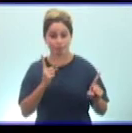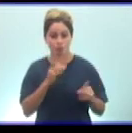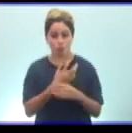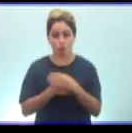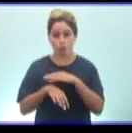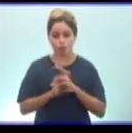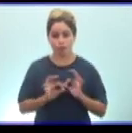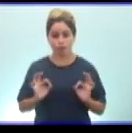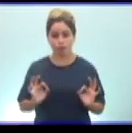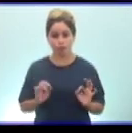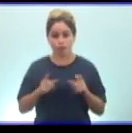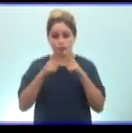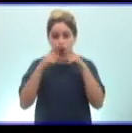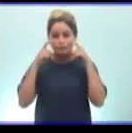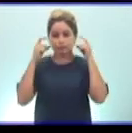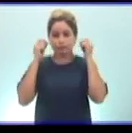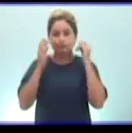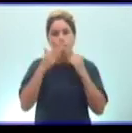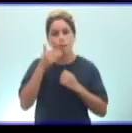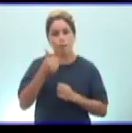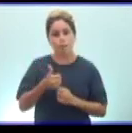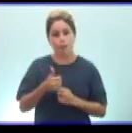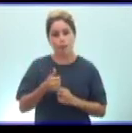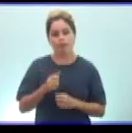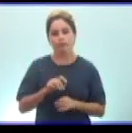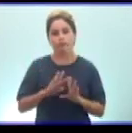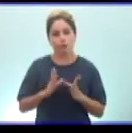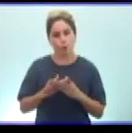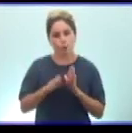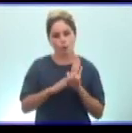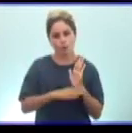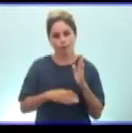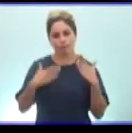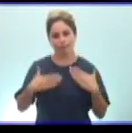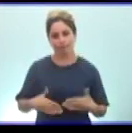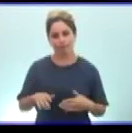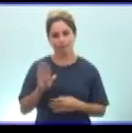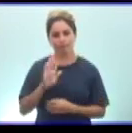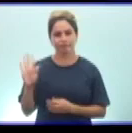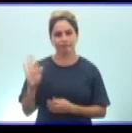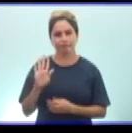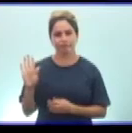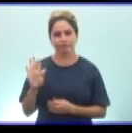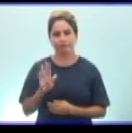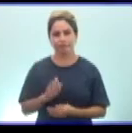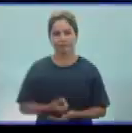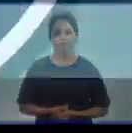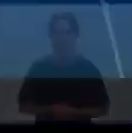y colocarse el nasobuco correctamente manteniendo todas las medidas de seguridad. Hasta la próxima clase.